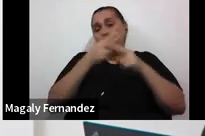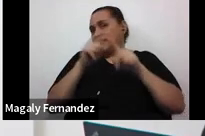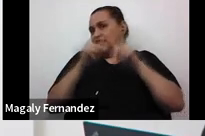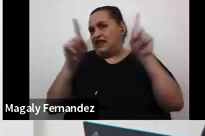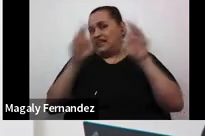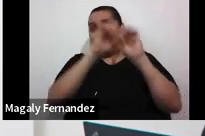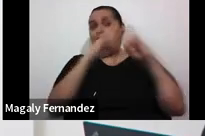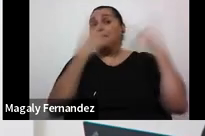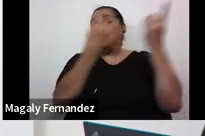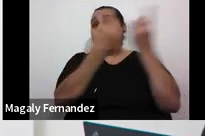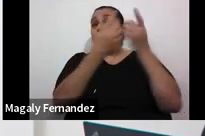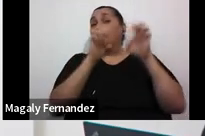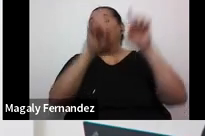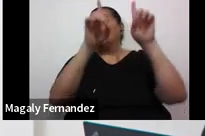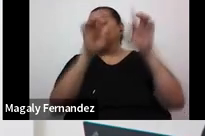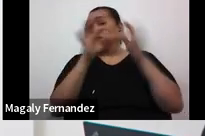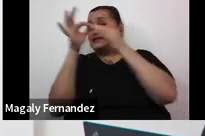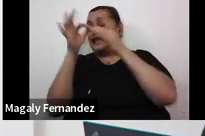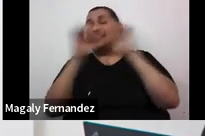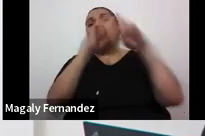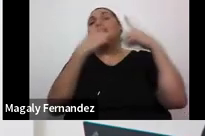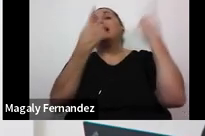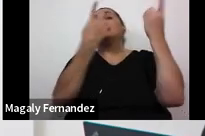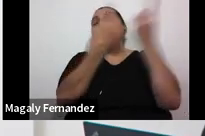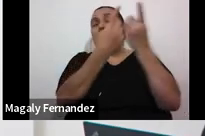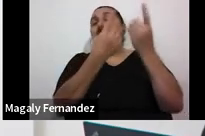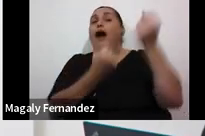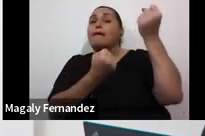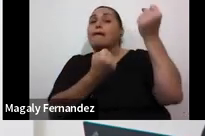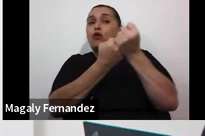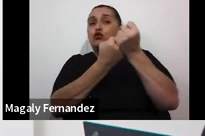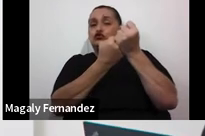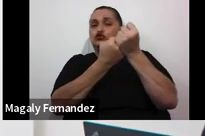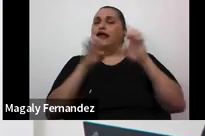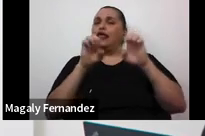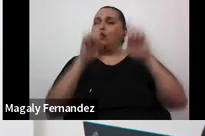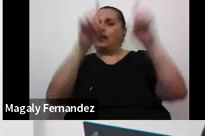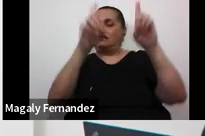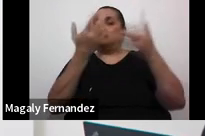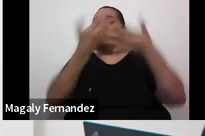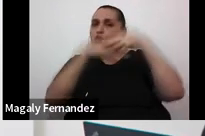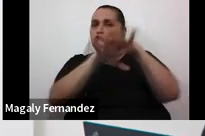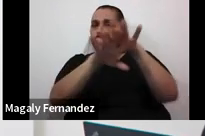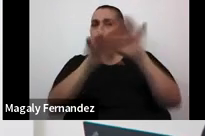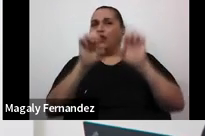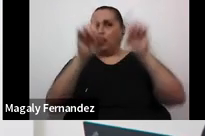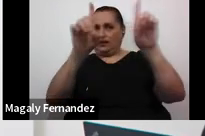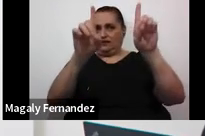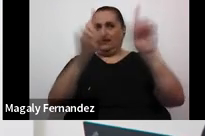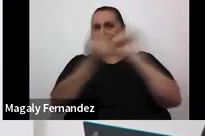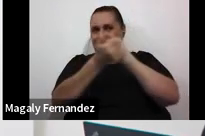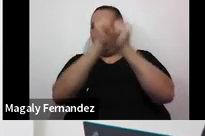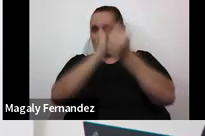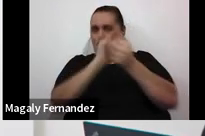el departamento de educación especial ya es el departamento de apoyos educativos para la inclusión educativa y así